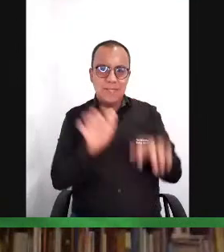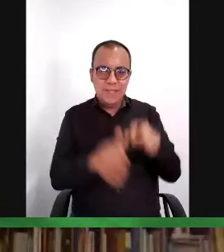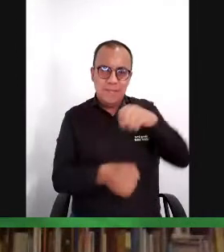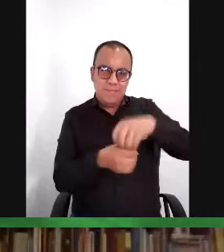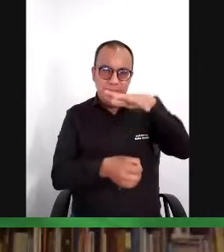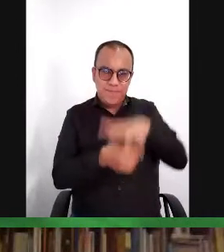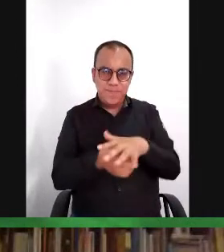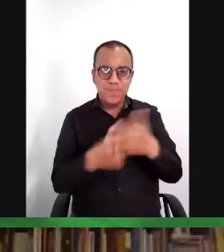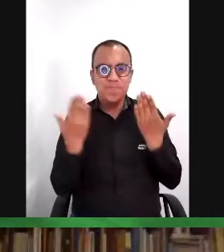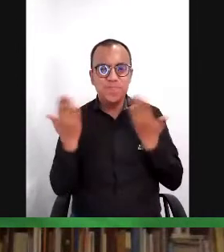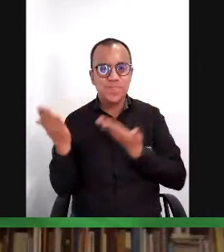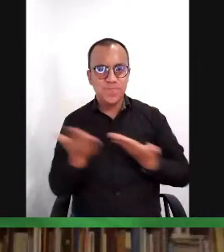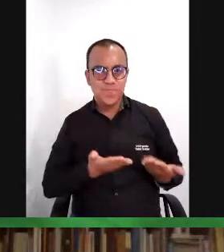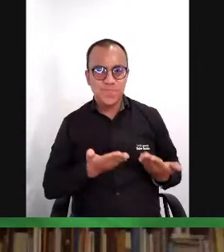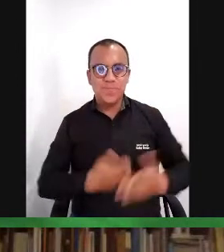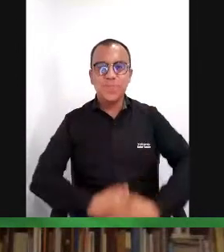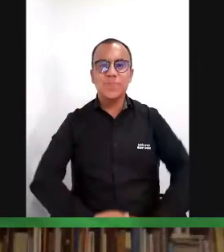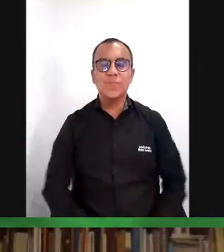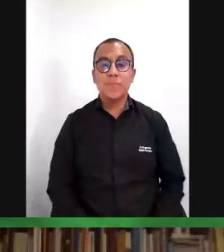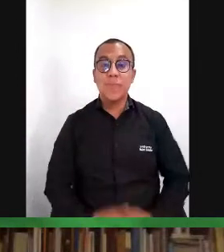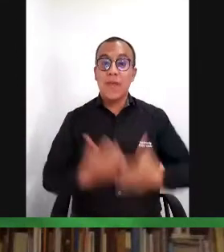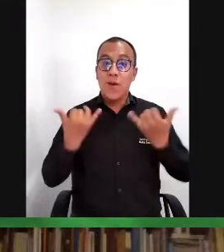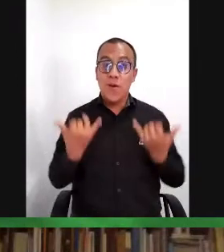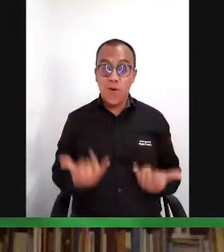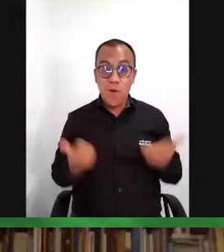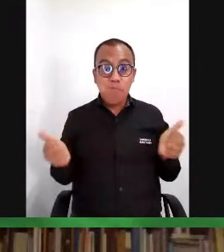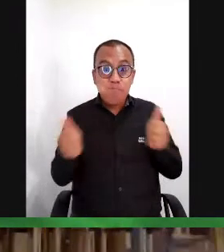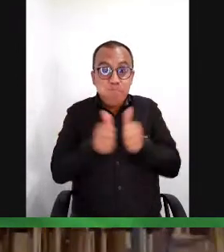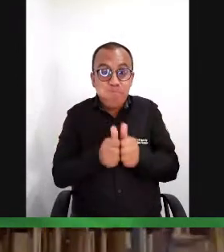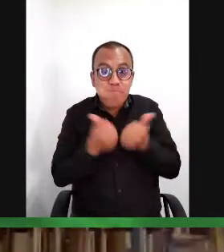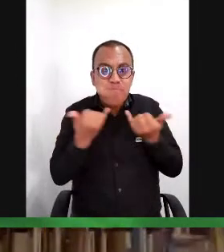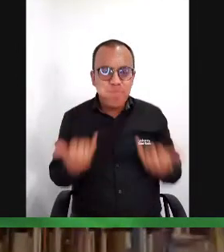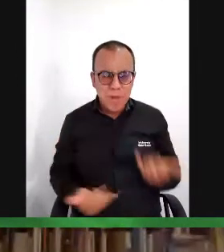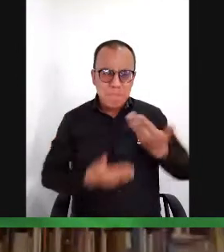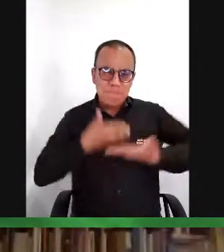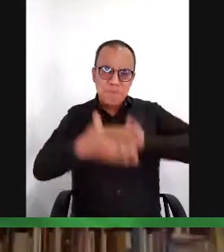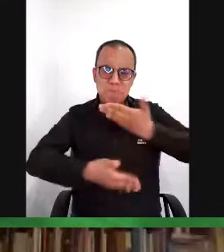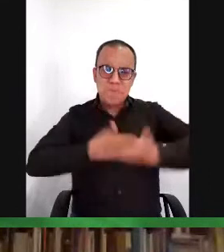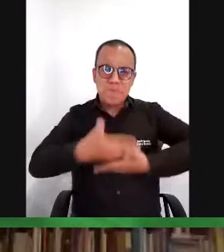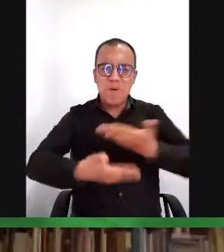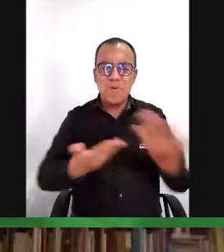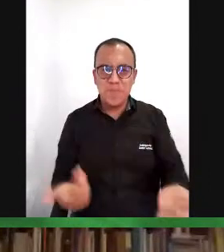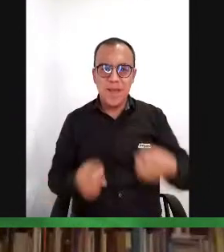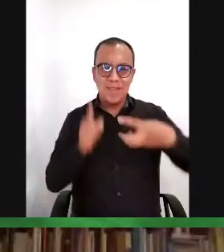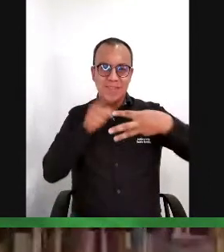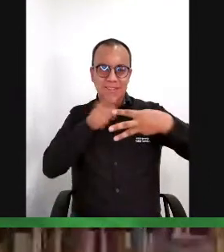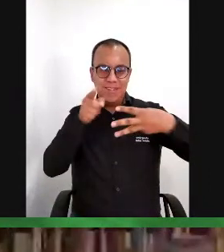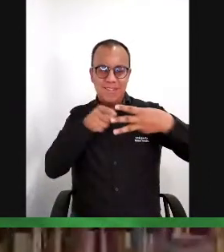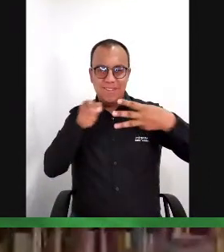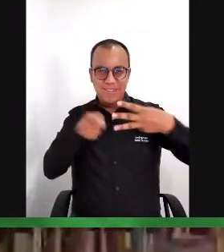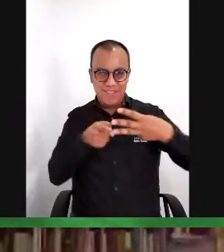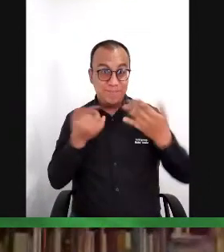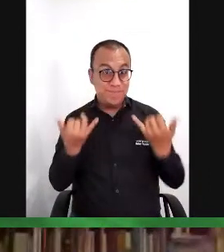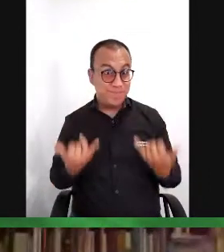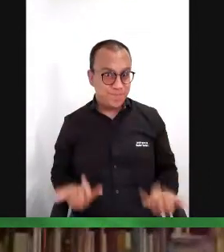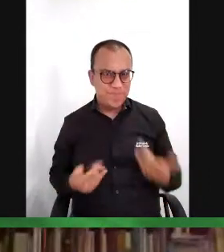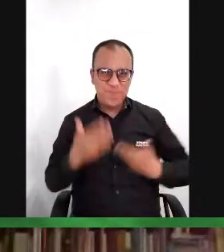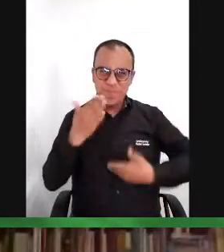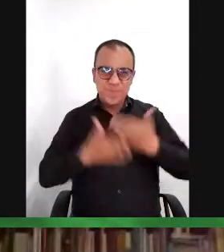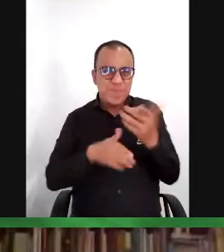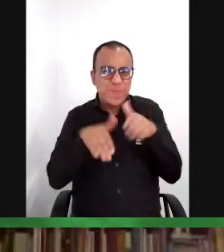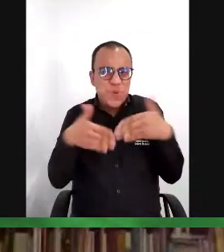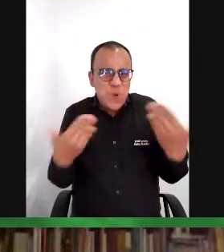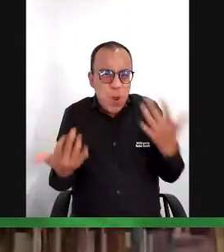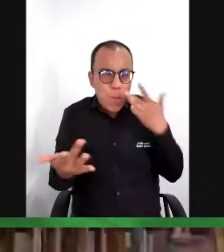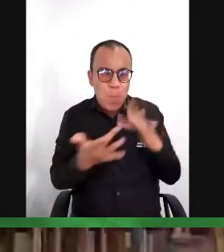Ambiente. Ellos nos acompañarán este día y guiarán la conversación propuesta en tres momentos el día de hoy. En un primer momento escucharemos